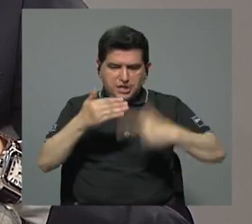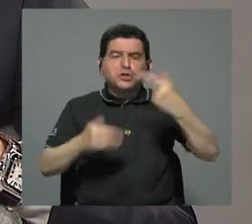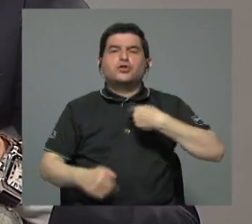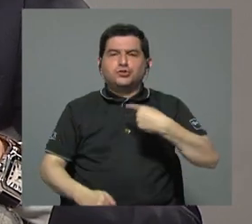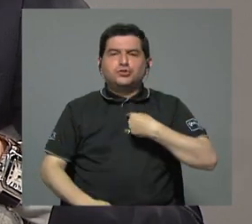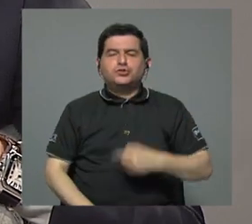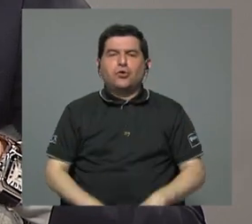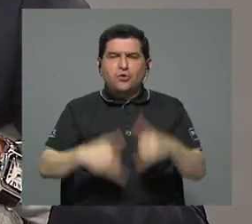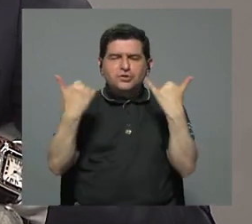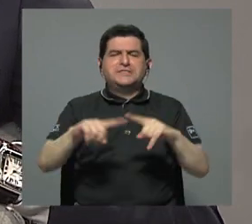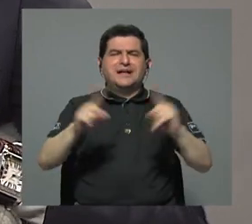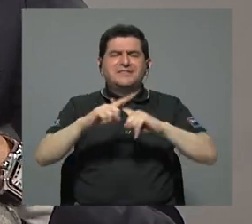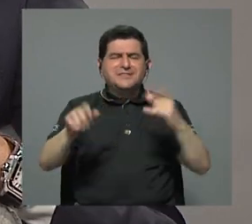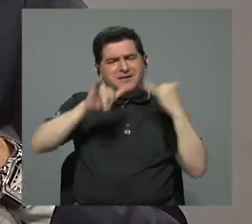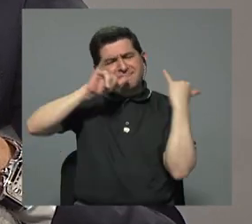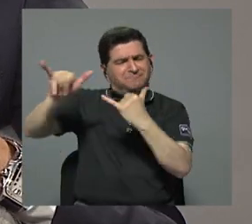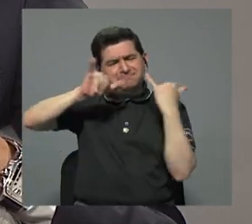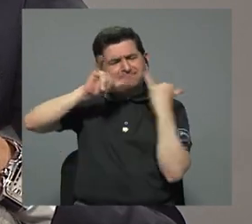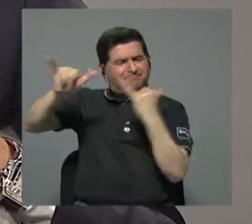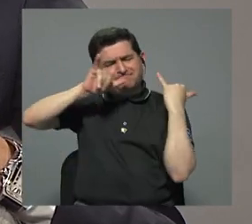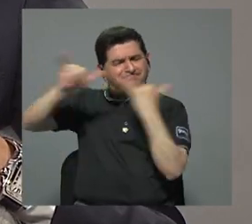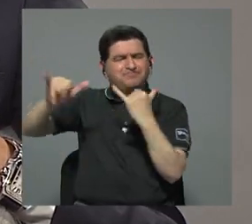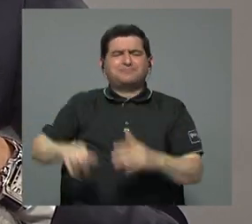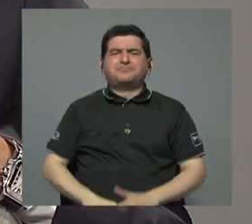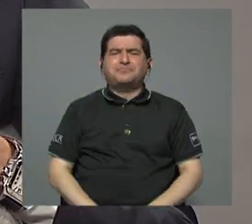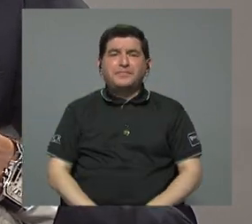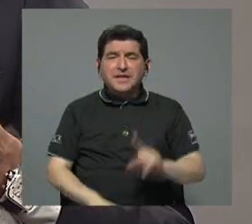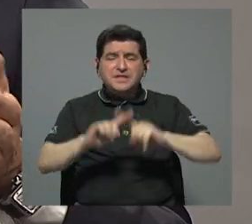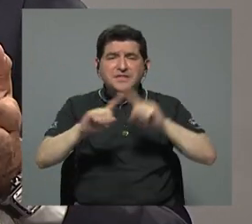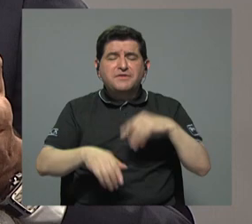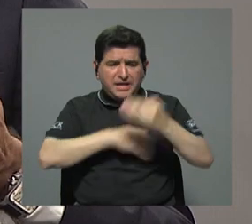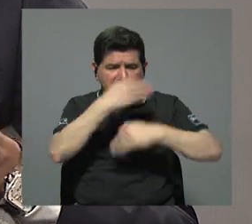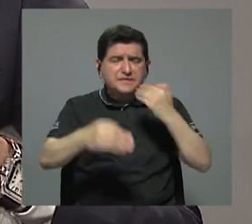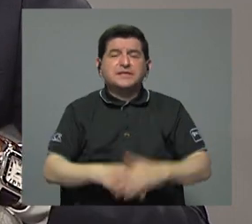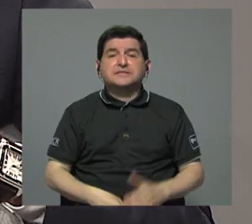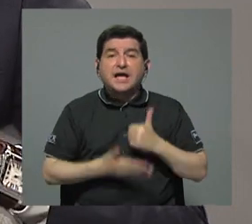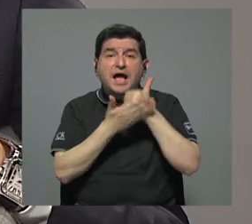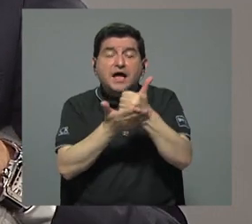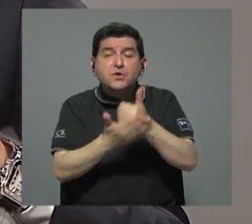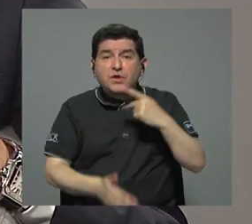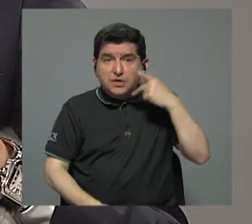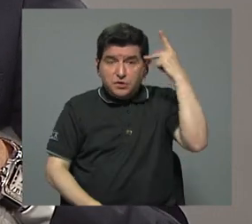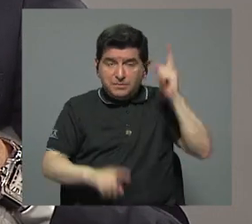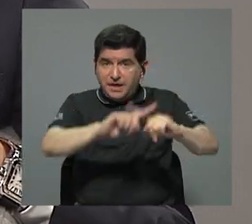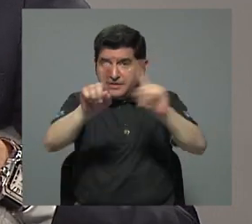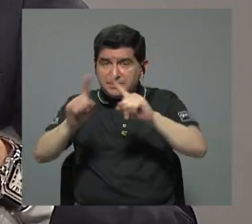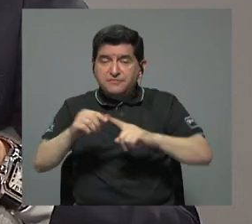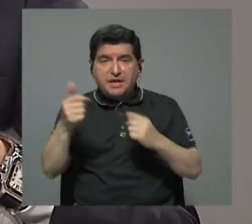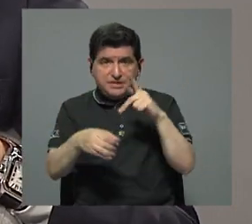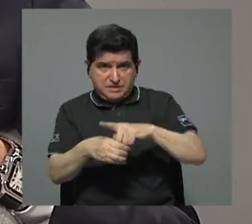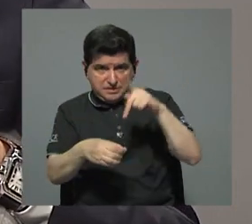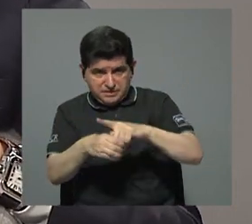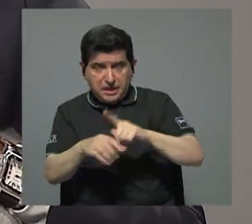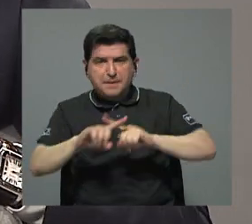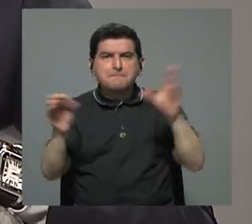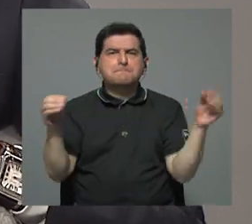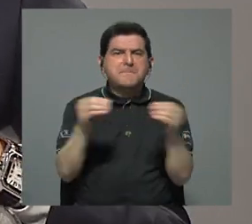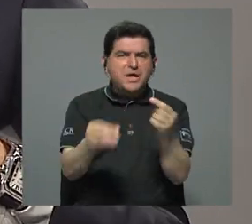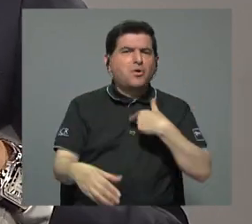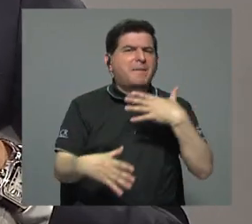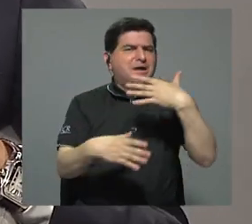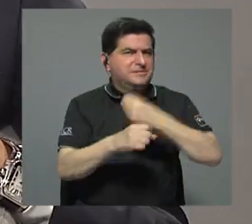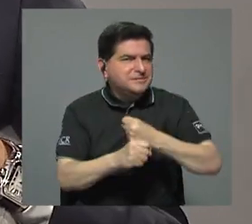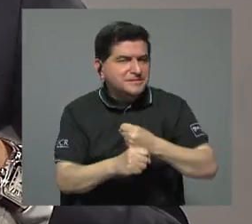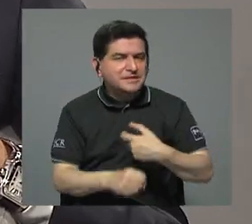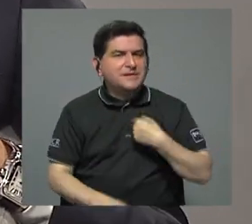presentado ya sendas denuncias y amparos que está coadyuvando además algunos padres de familia hechos a mente pero más allá de lo que yo he hecho